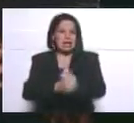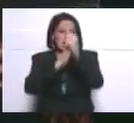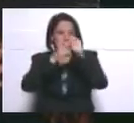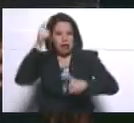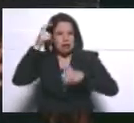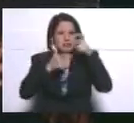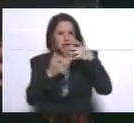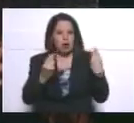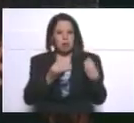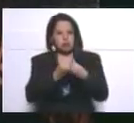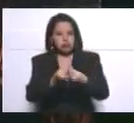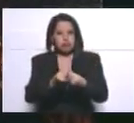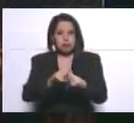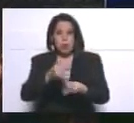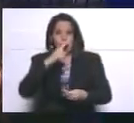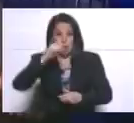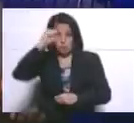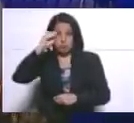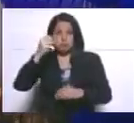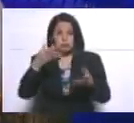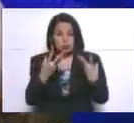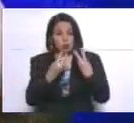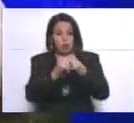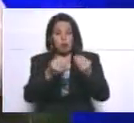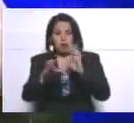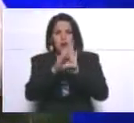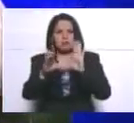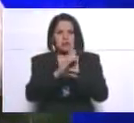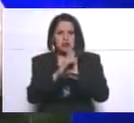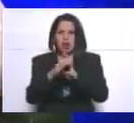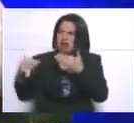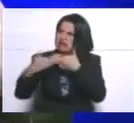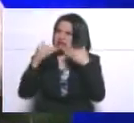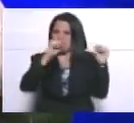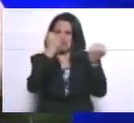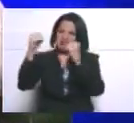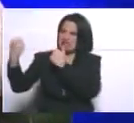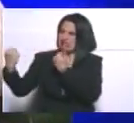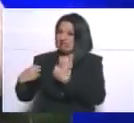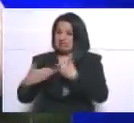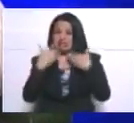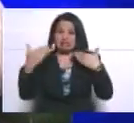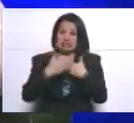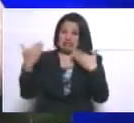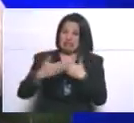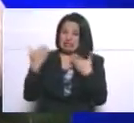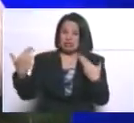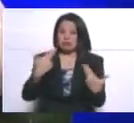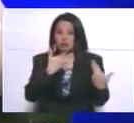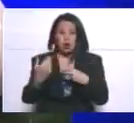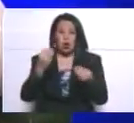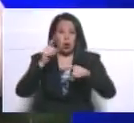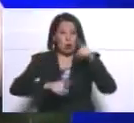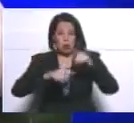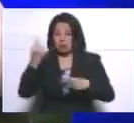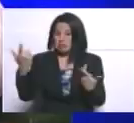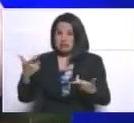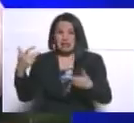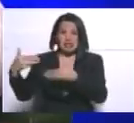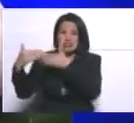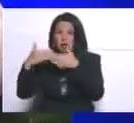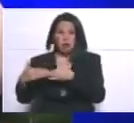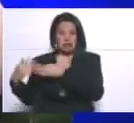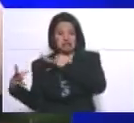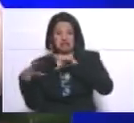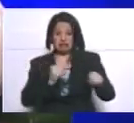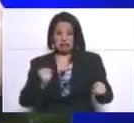defendiendo un proyecto amenazado por los poderes imperiales más salvajes que ha conocido la historia de la humanidad. Estamos defendiendo este